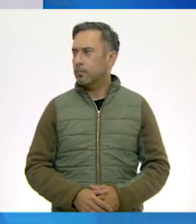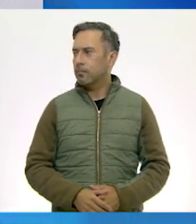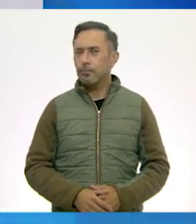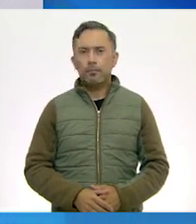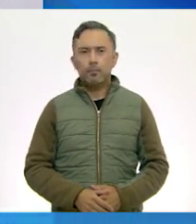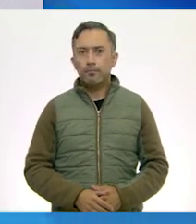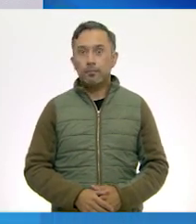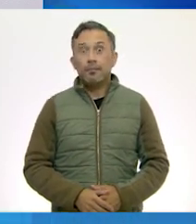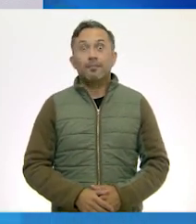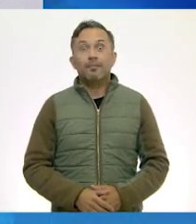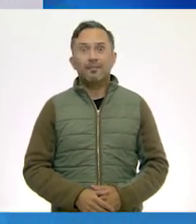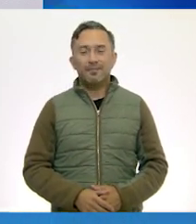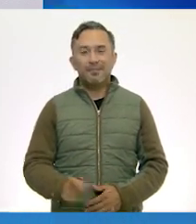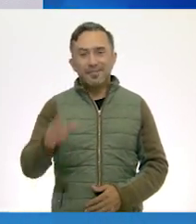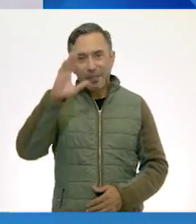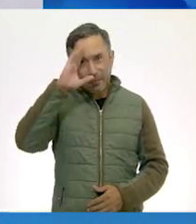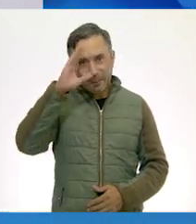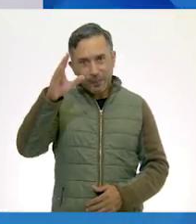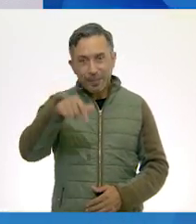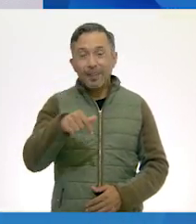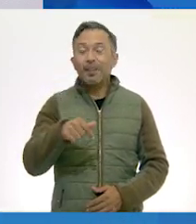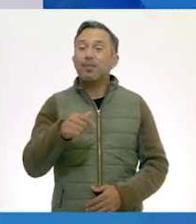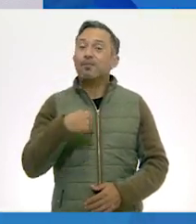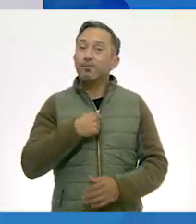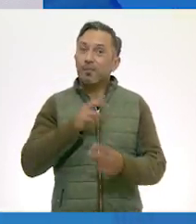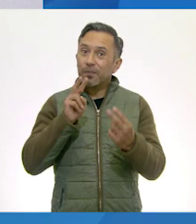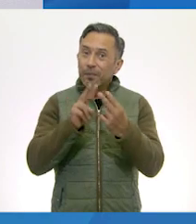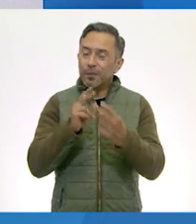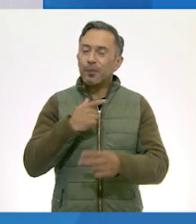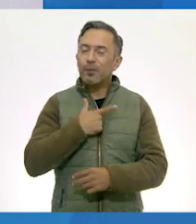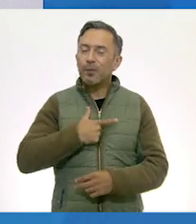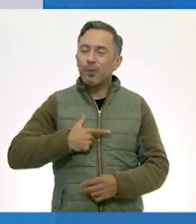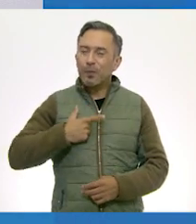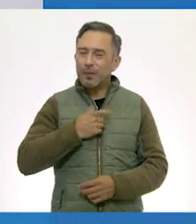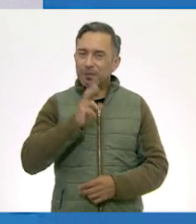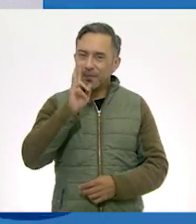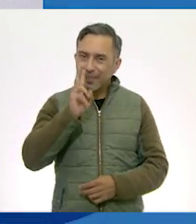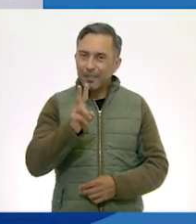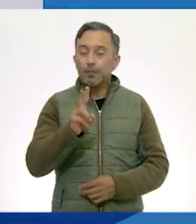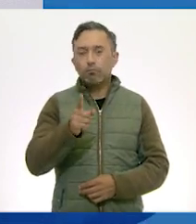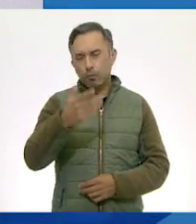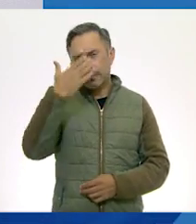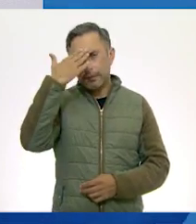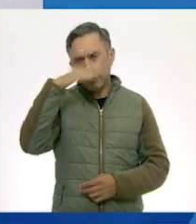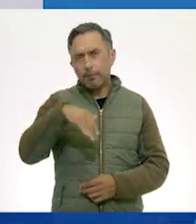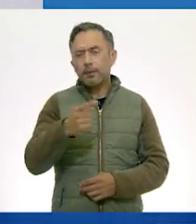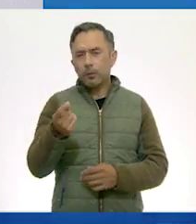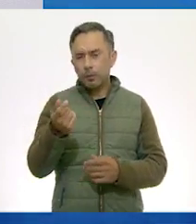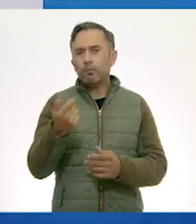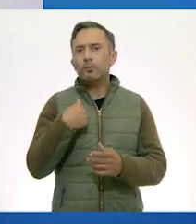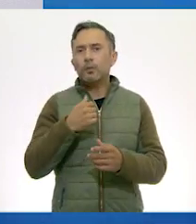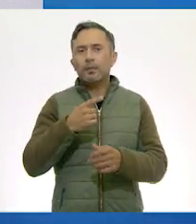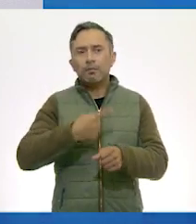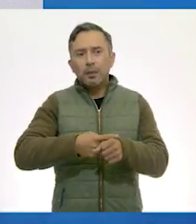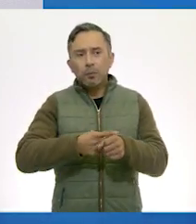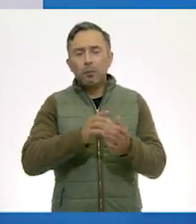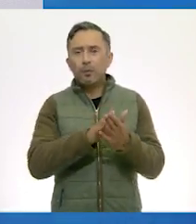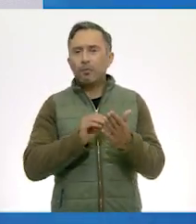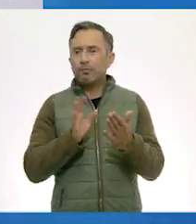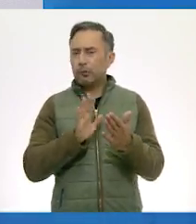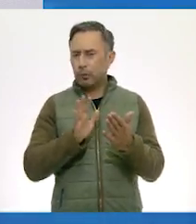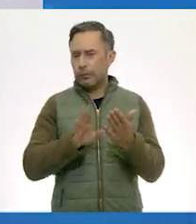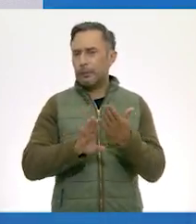¡Hola! ¡Qué bueno verlas y verlos por aquí! Ya saben que continuamos con las medidas para no